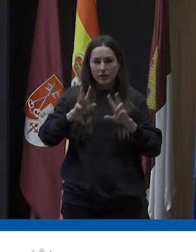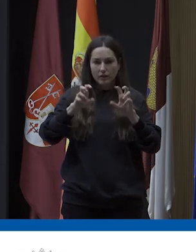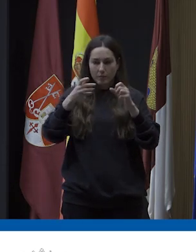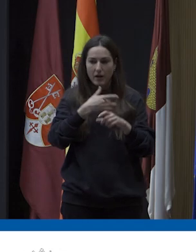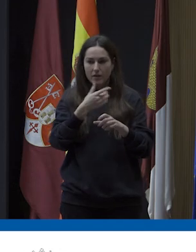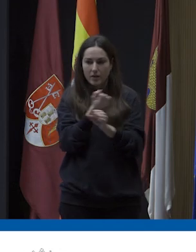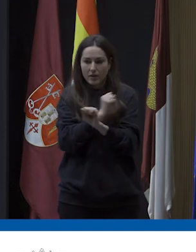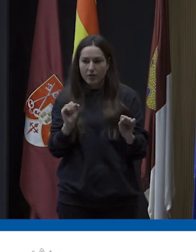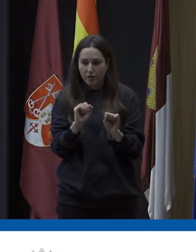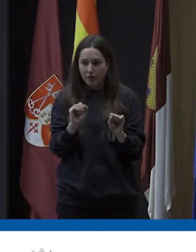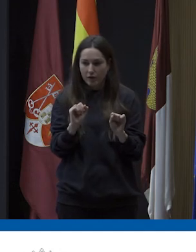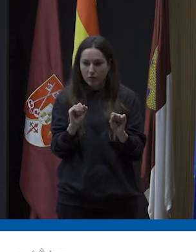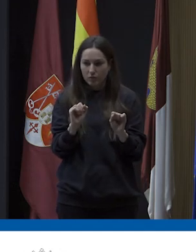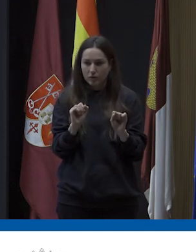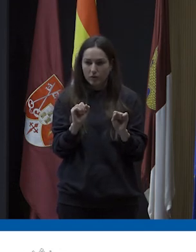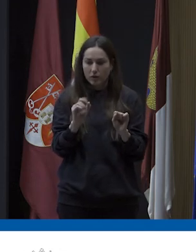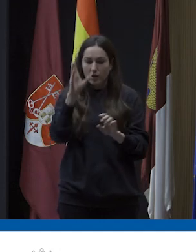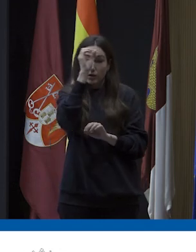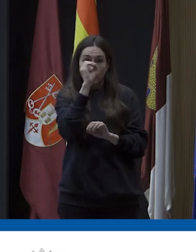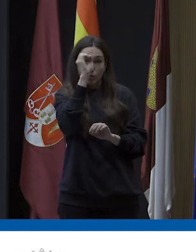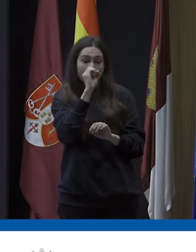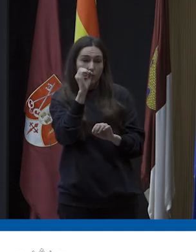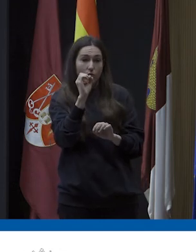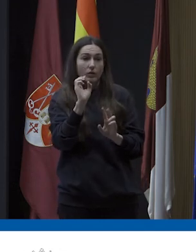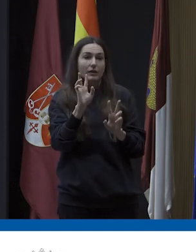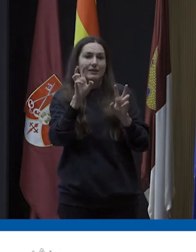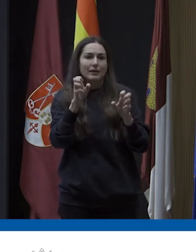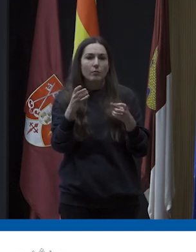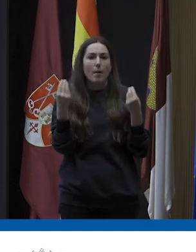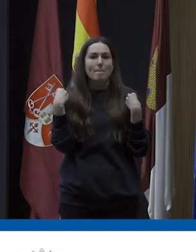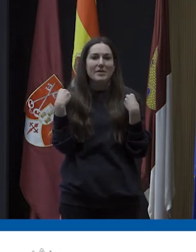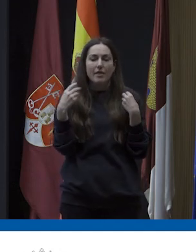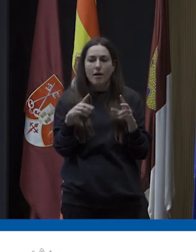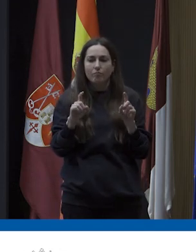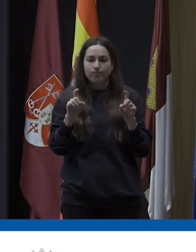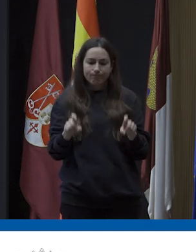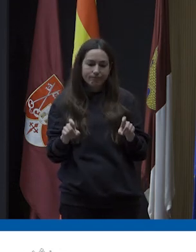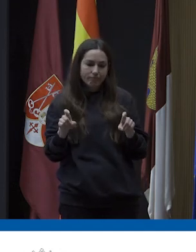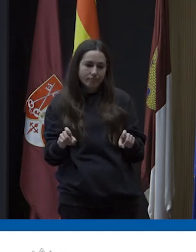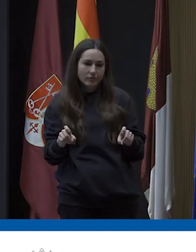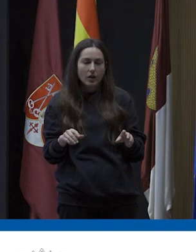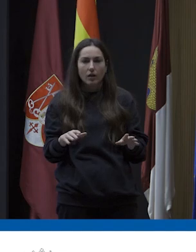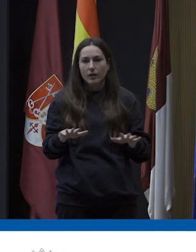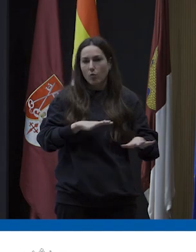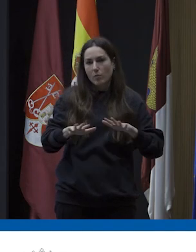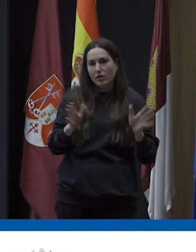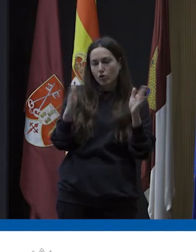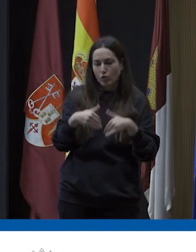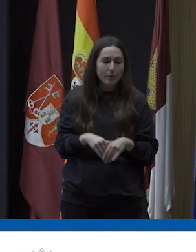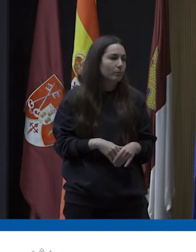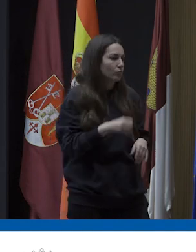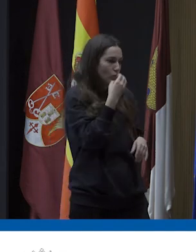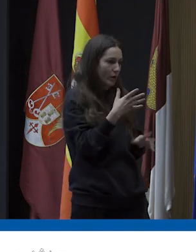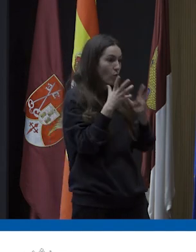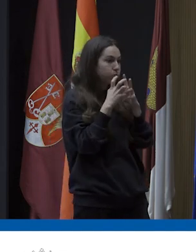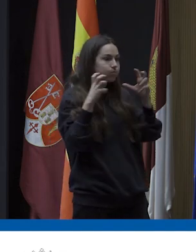infartado y qué opinas sobre la vida sedentaria del mismo. Bueno, el sobrepeso es malo para todo. Además, cada